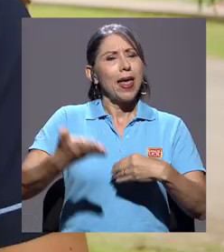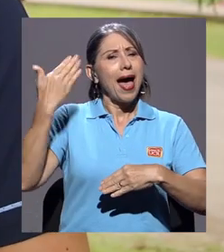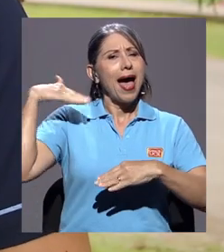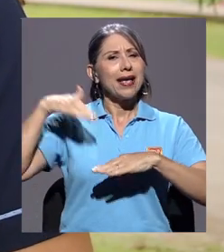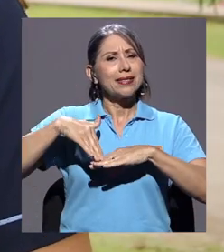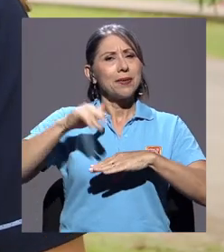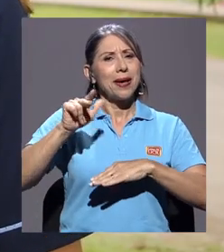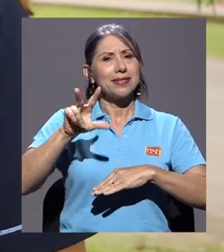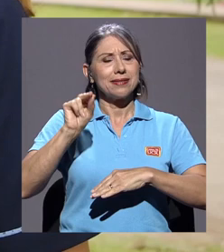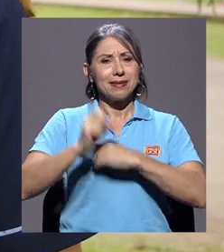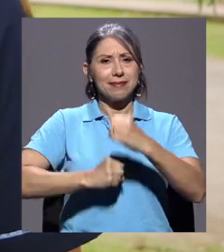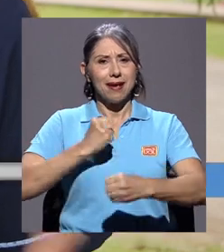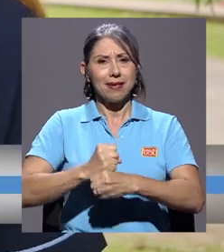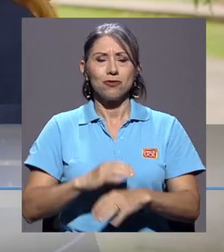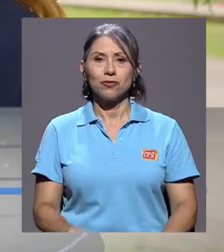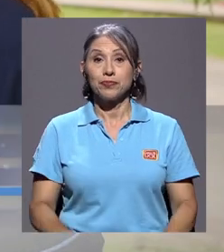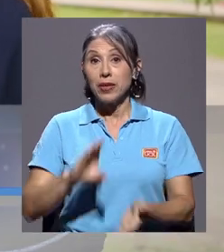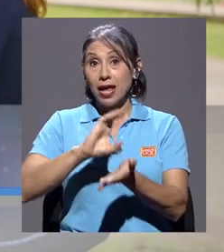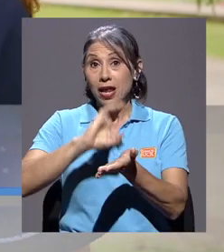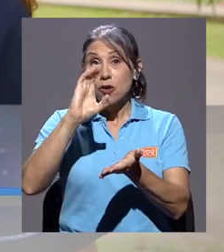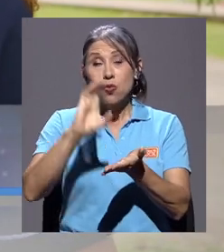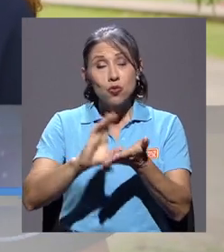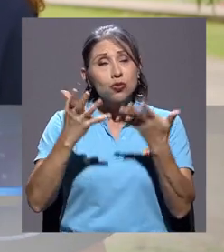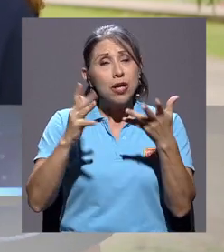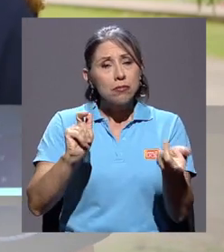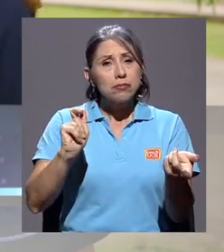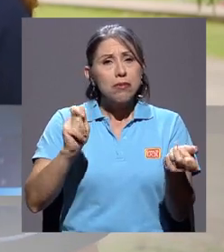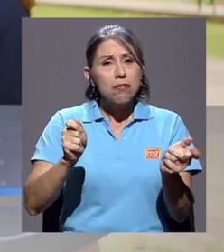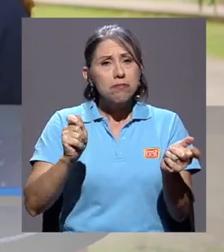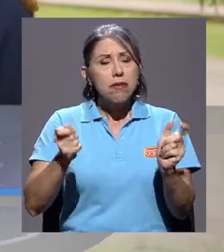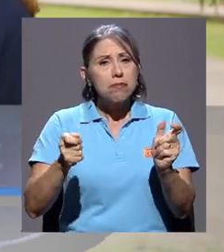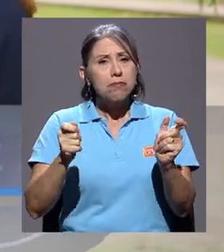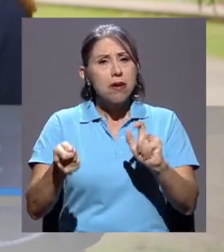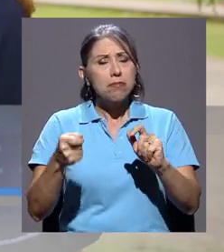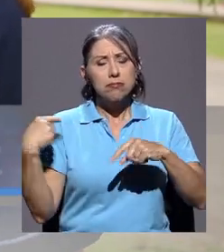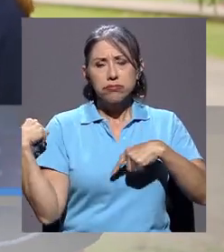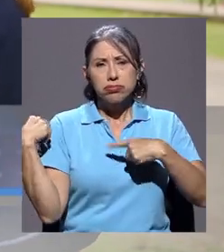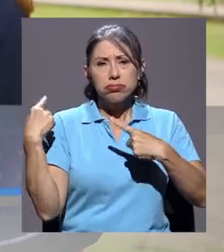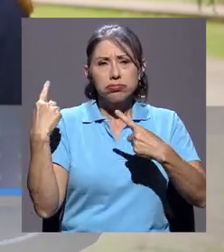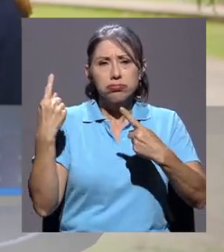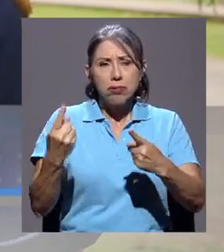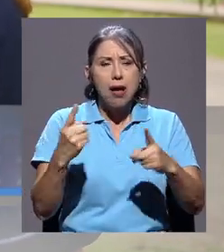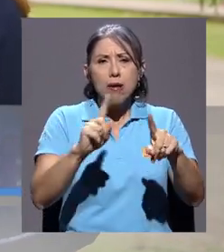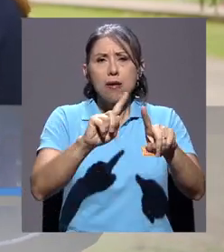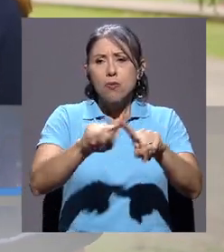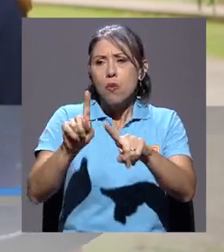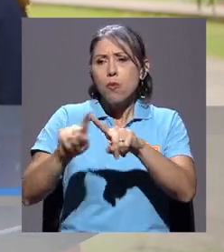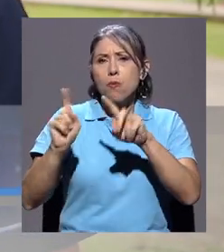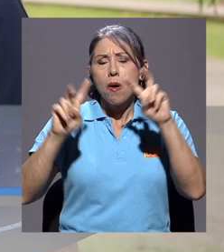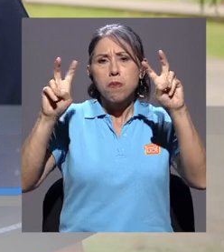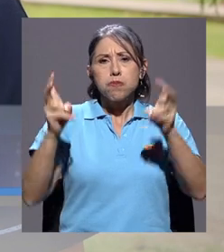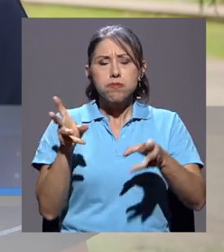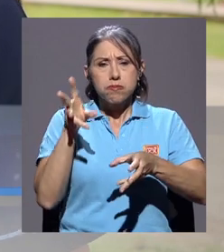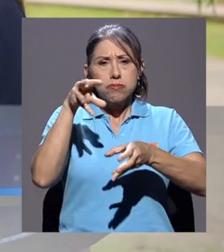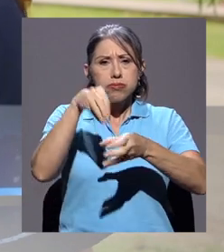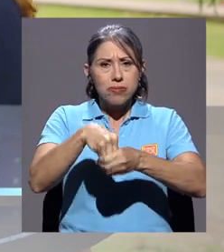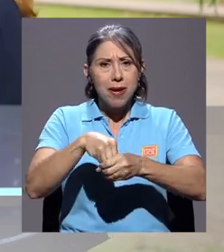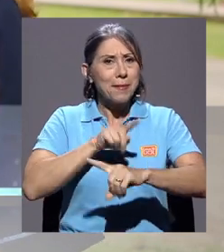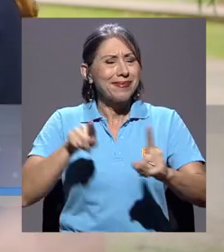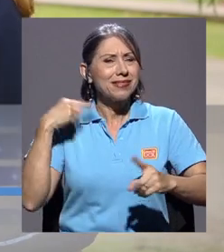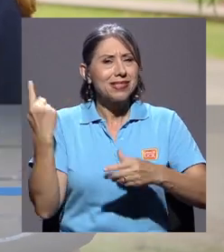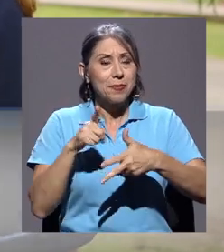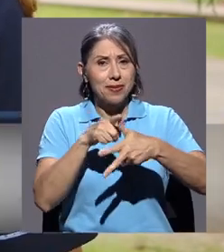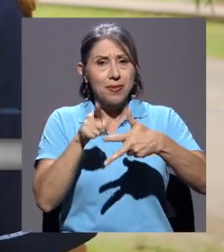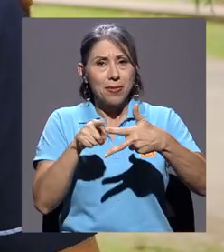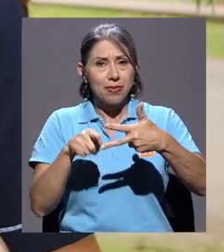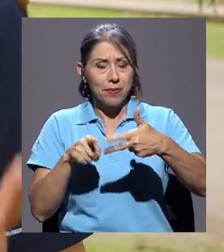curso ha ido evolucionando en la línea del tiempo y ha ido integrando diferentes componentes, pero siempre maneja tres momentos claves.